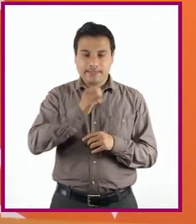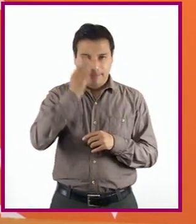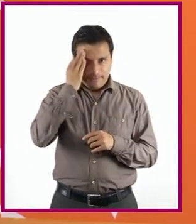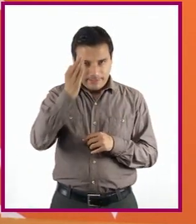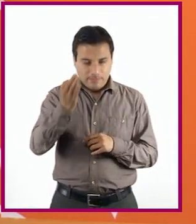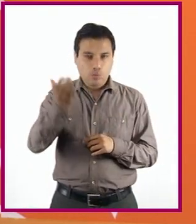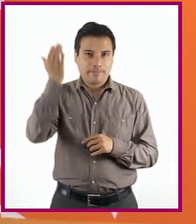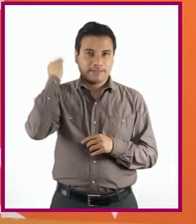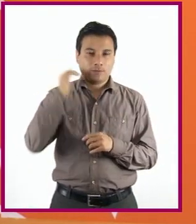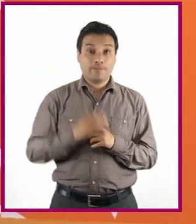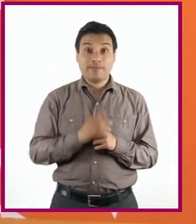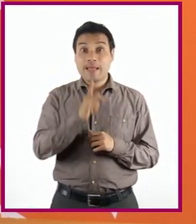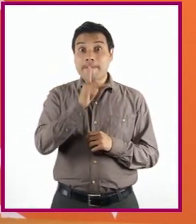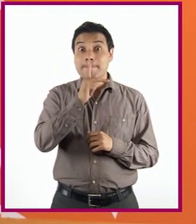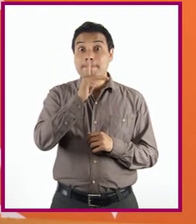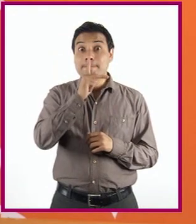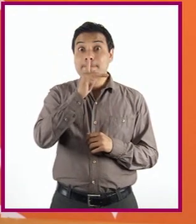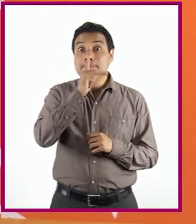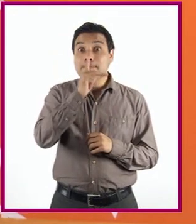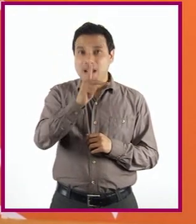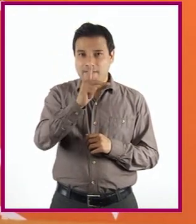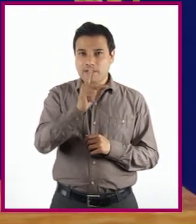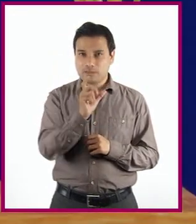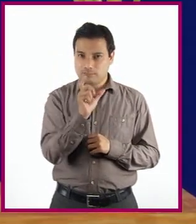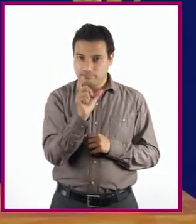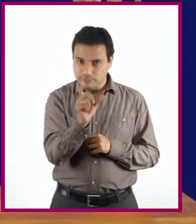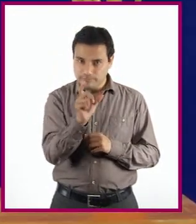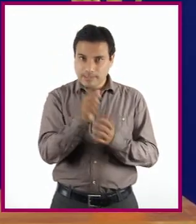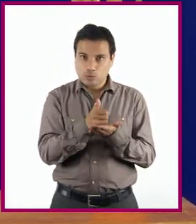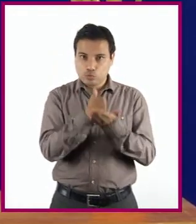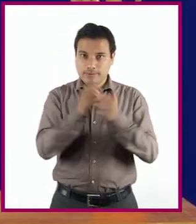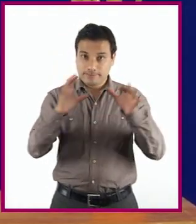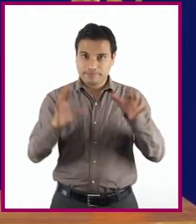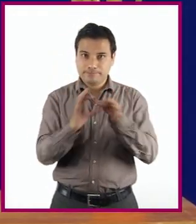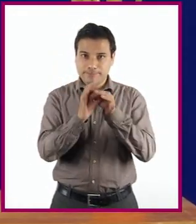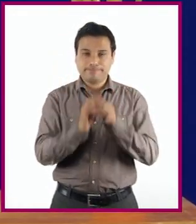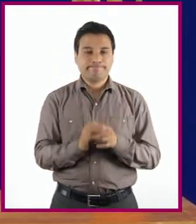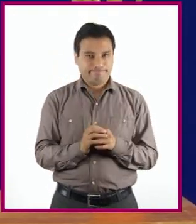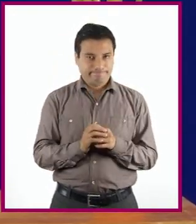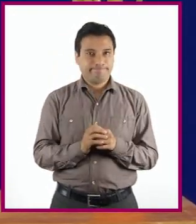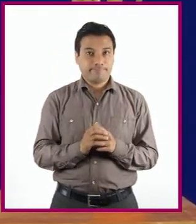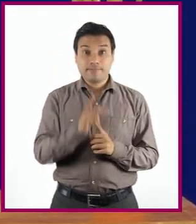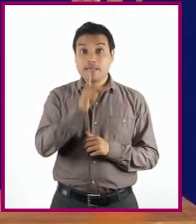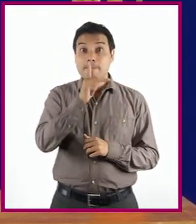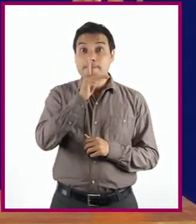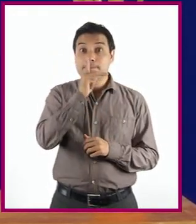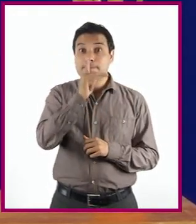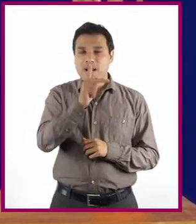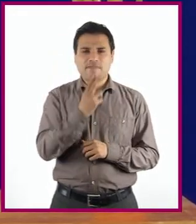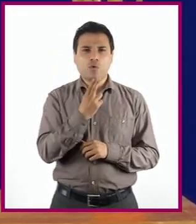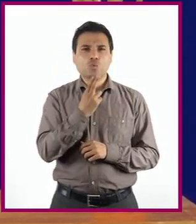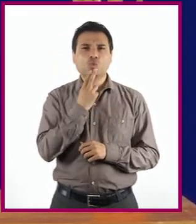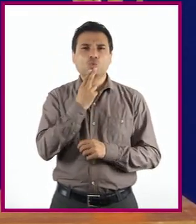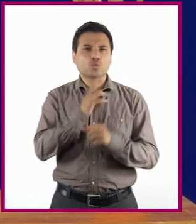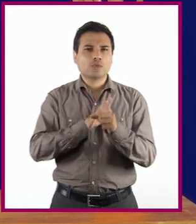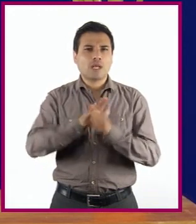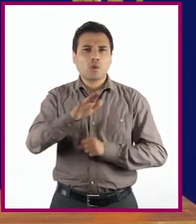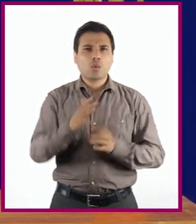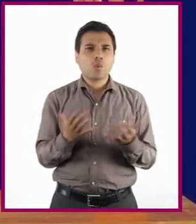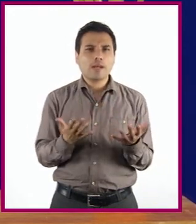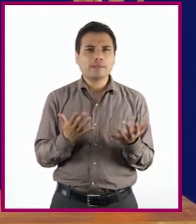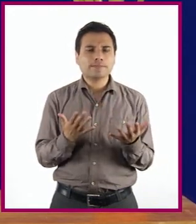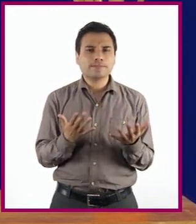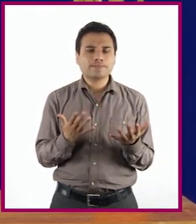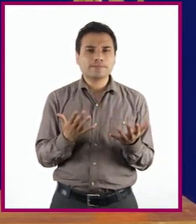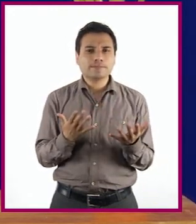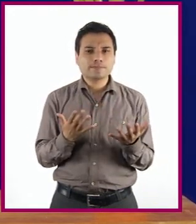palabras se van conectando los hechos. Sí, pude notar que las palabras que se utilizaron en esta autobiografía para